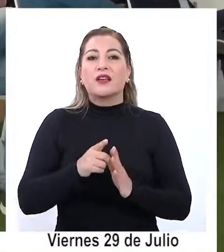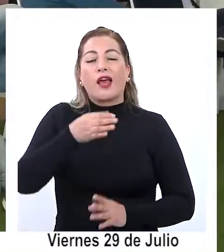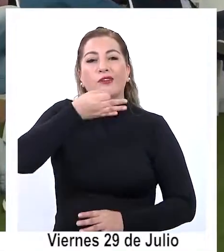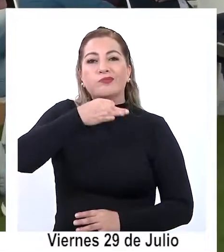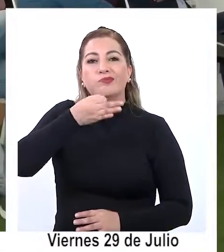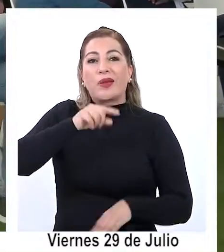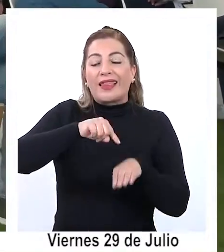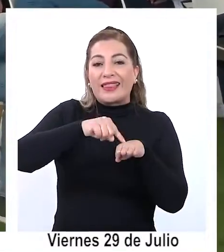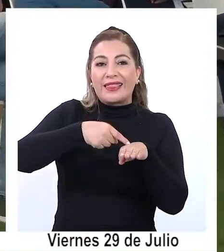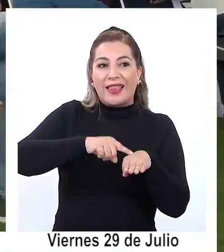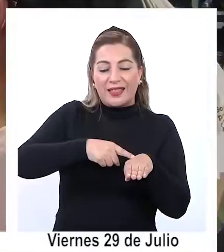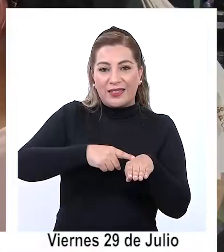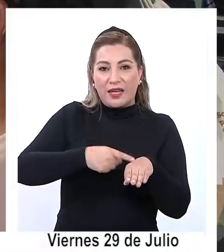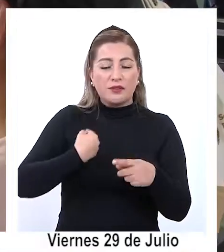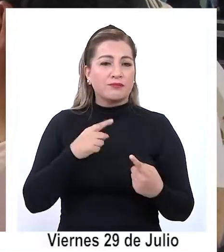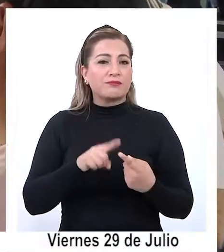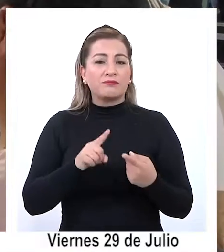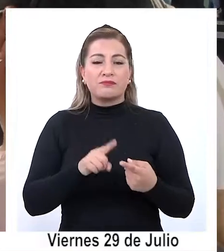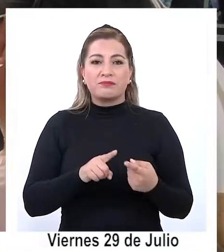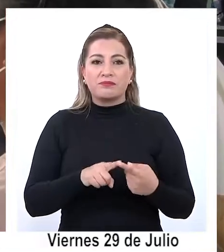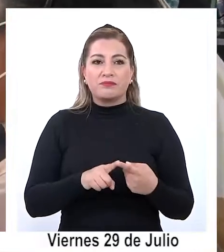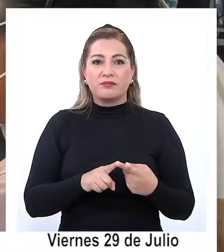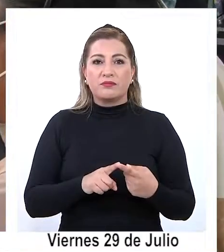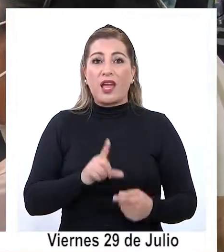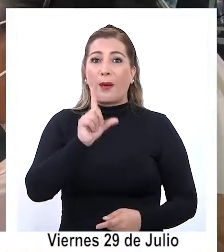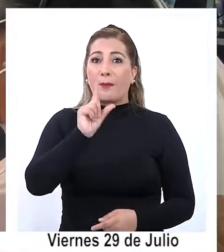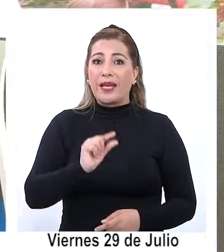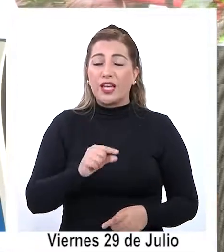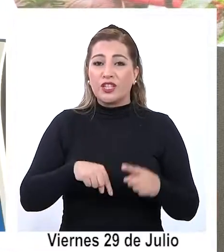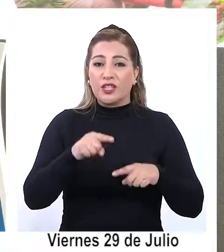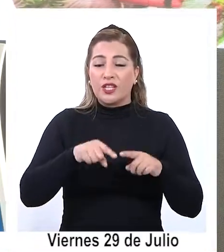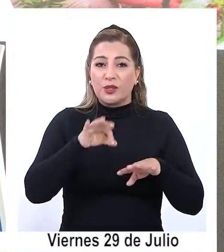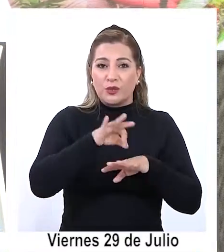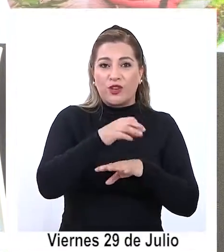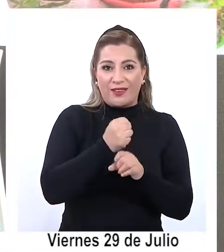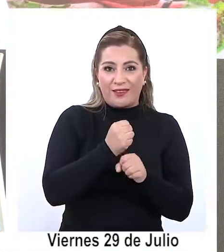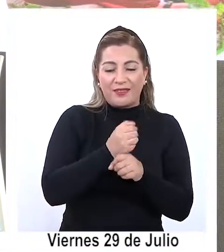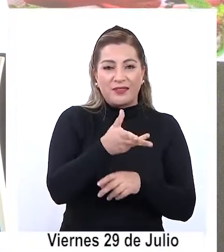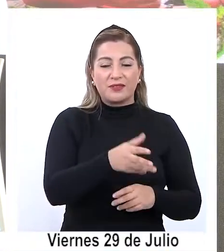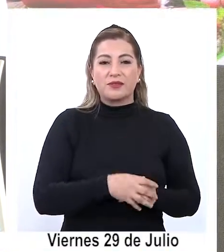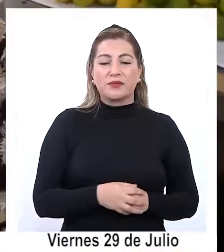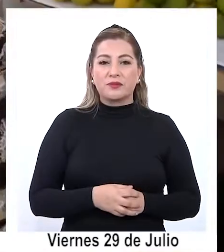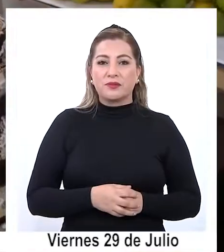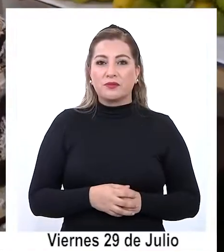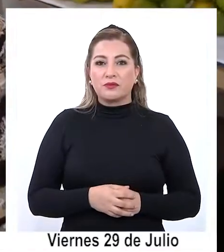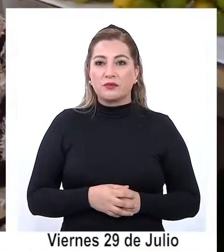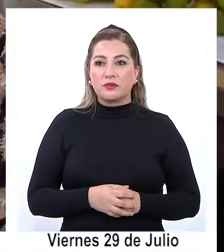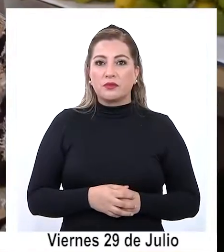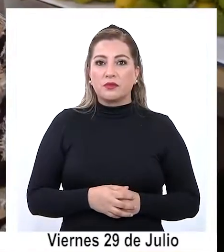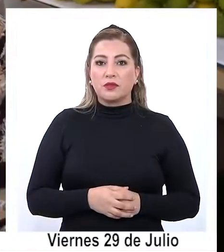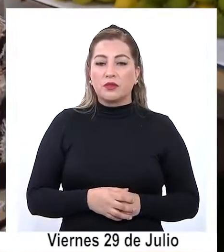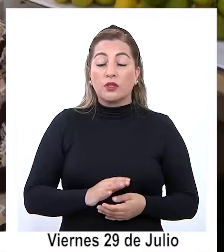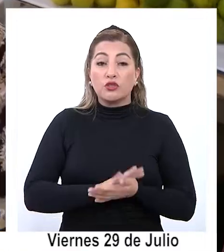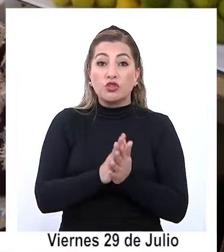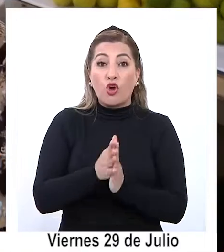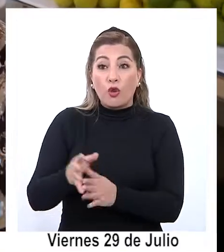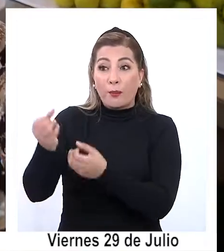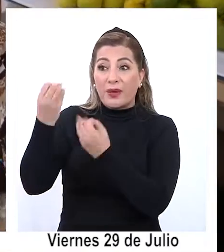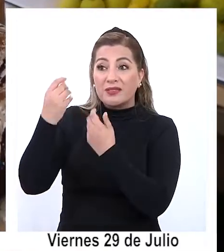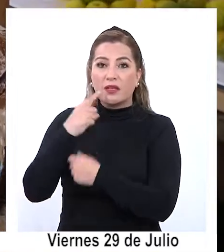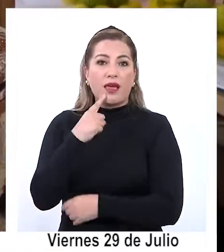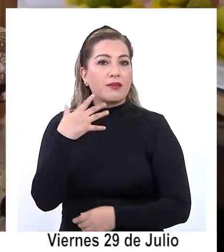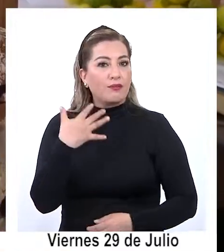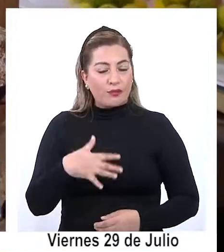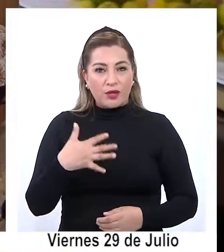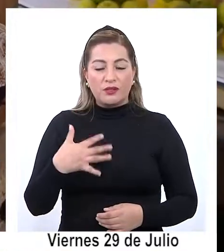charlas técnicas en las que participaron pequeños agricultores de la zona. Todo lo que enseñan es valioso